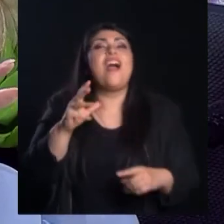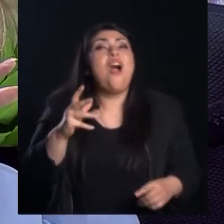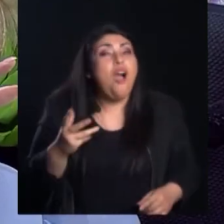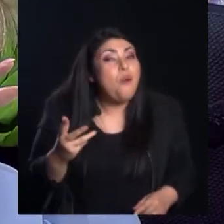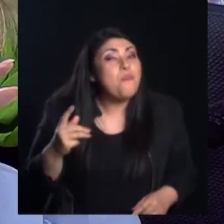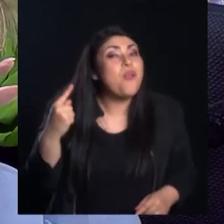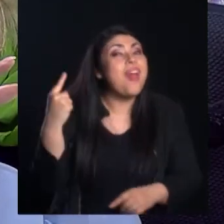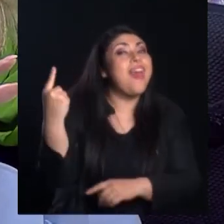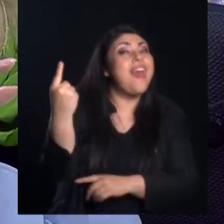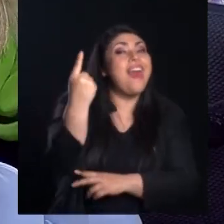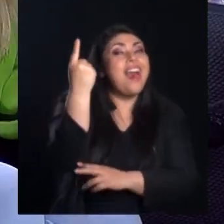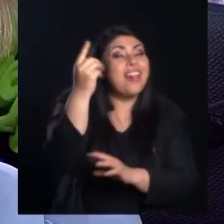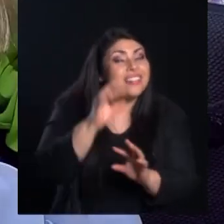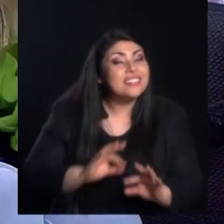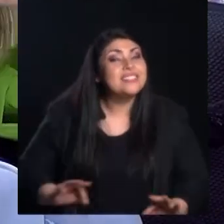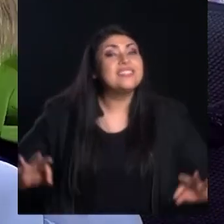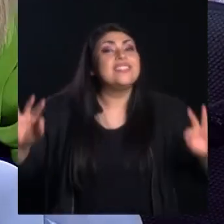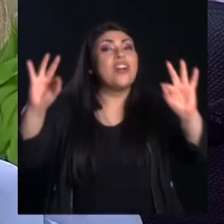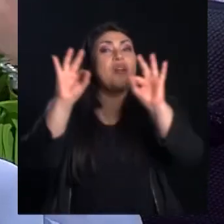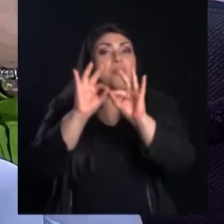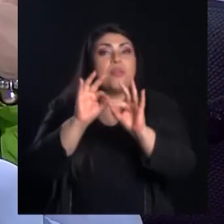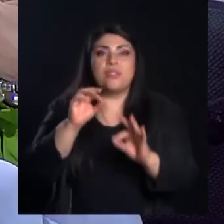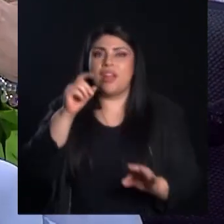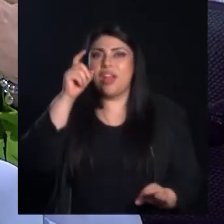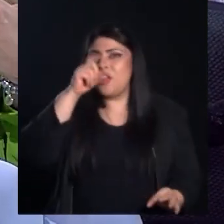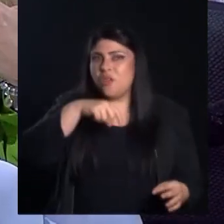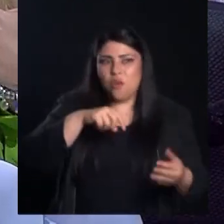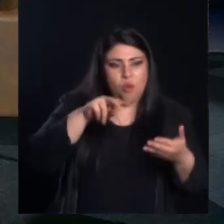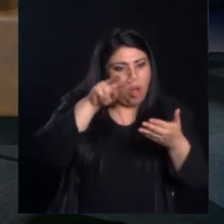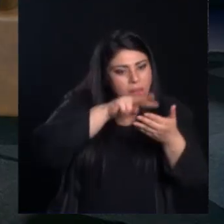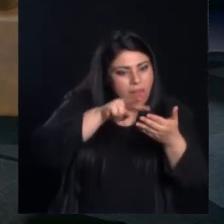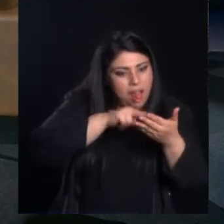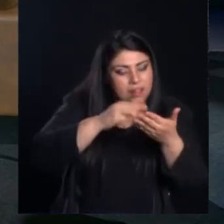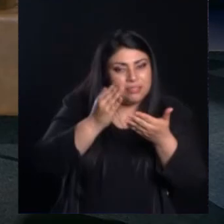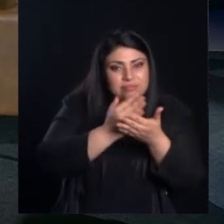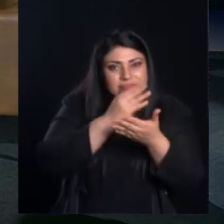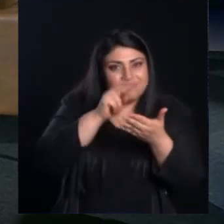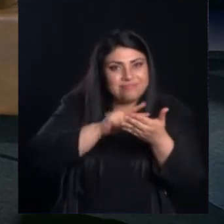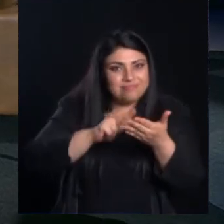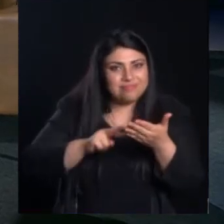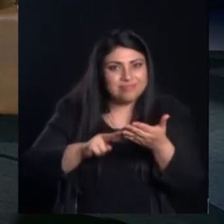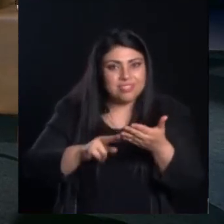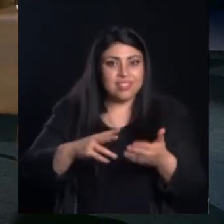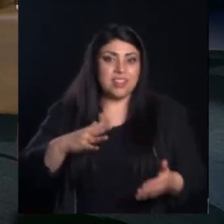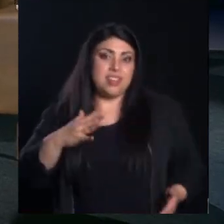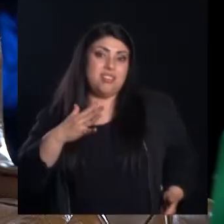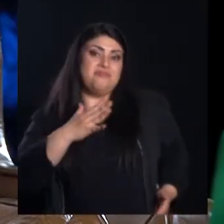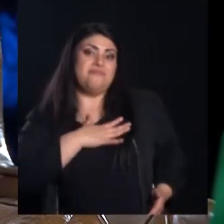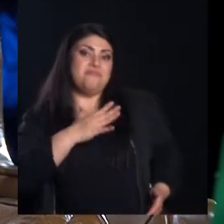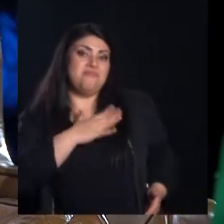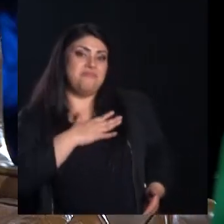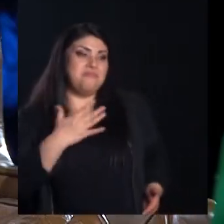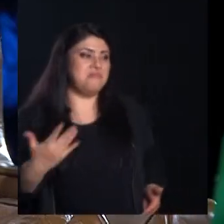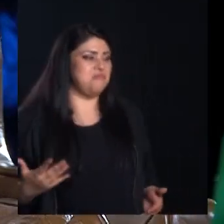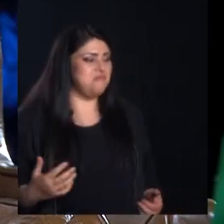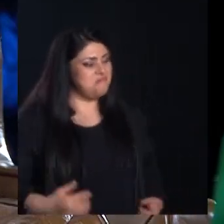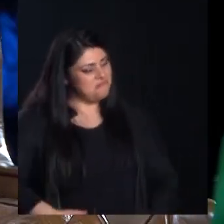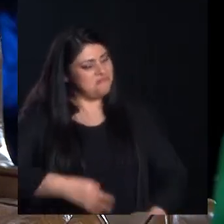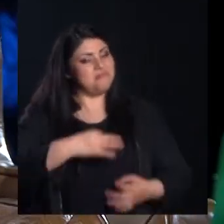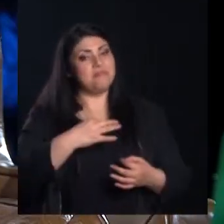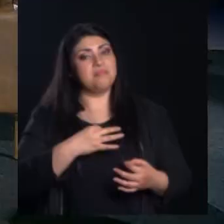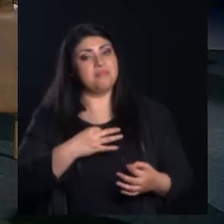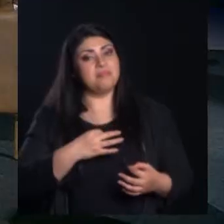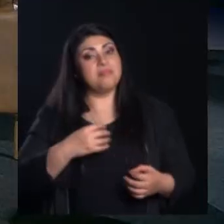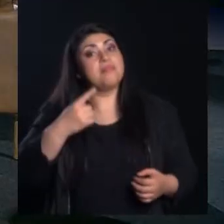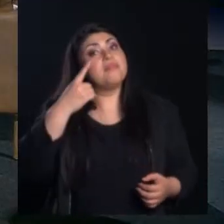trata de lo que yo he estudiado yo puedo estudiar muchas veces la biblia ayudarías tú la gloria de lo que lograste en vez de verse me gusta dios